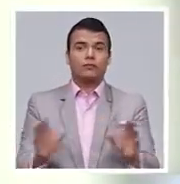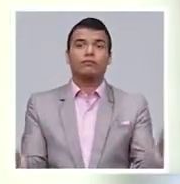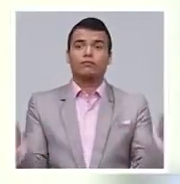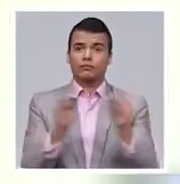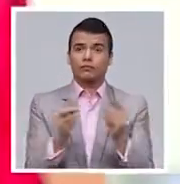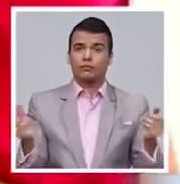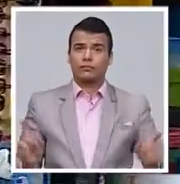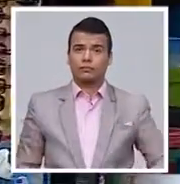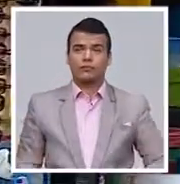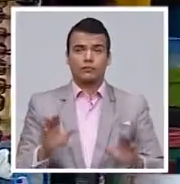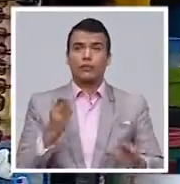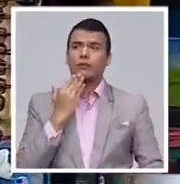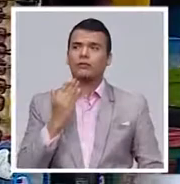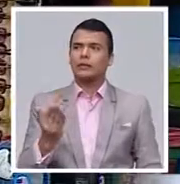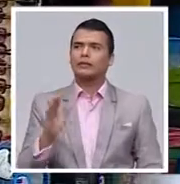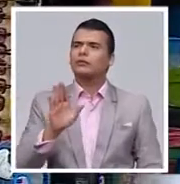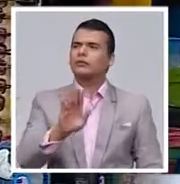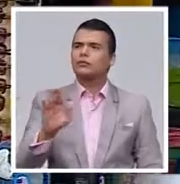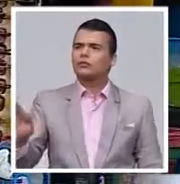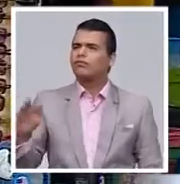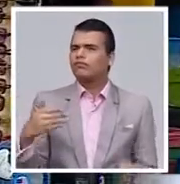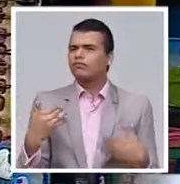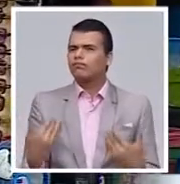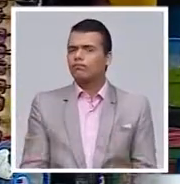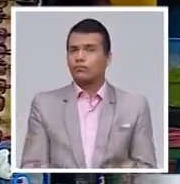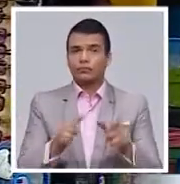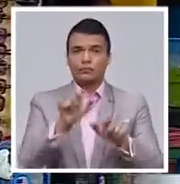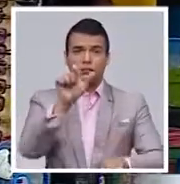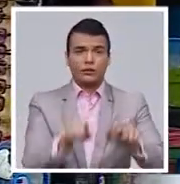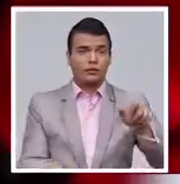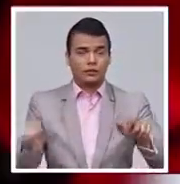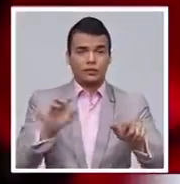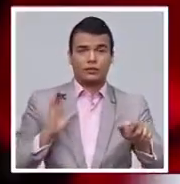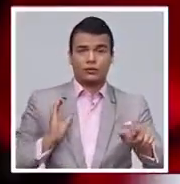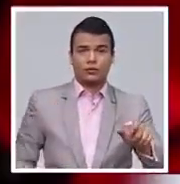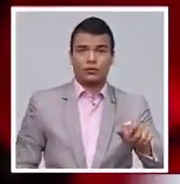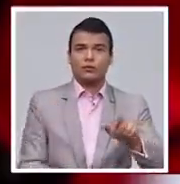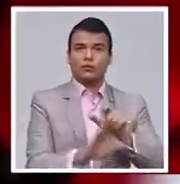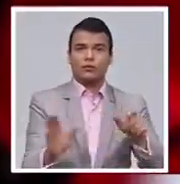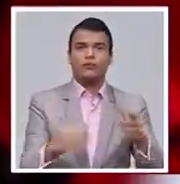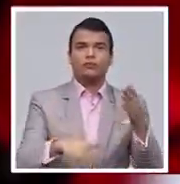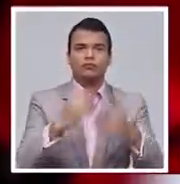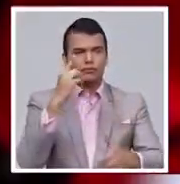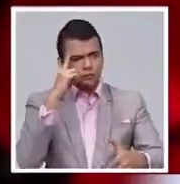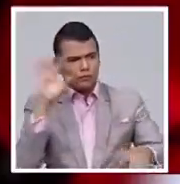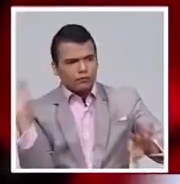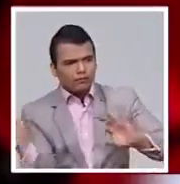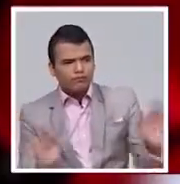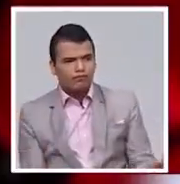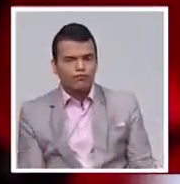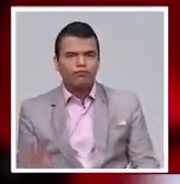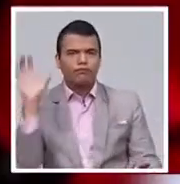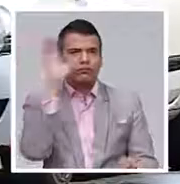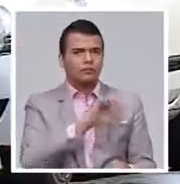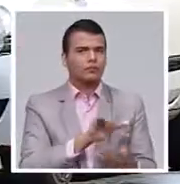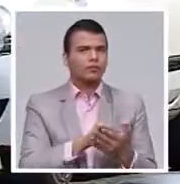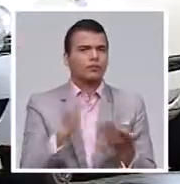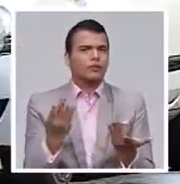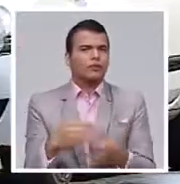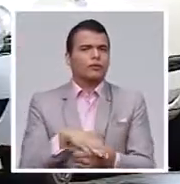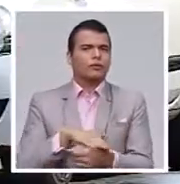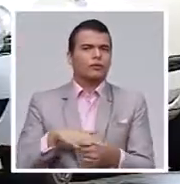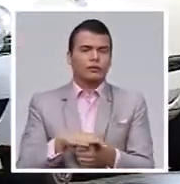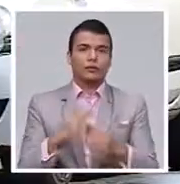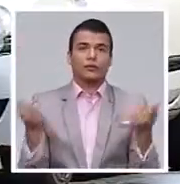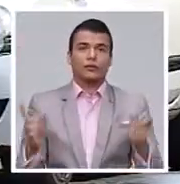también las solicitudes que los ciudadanos y ciudadanas comiencen a organizarse, a enterarse de lo que está pasando en